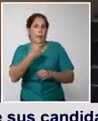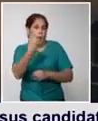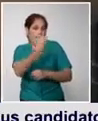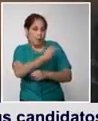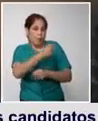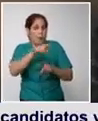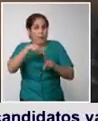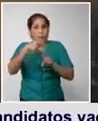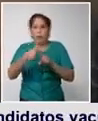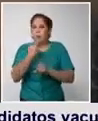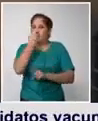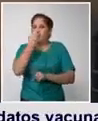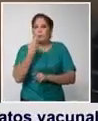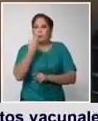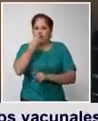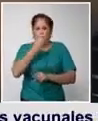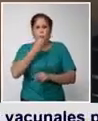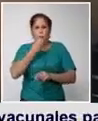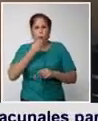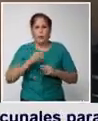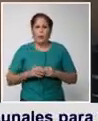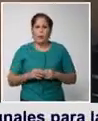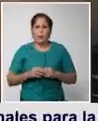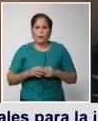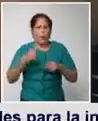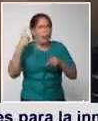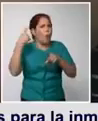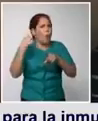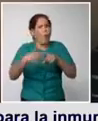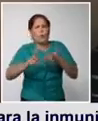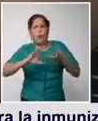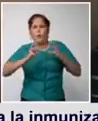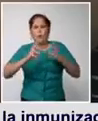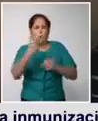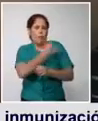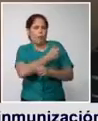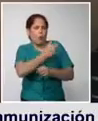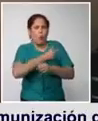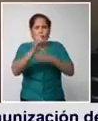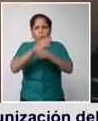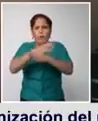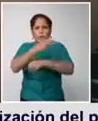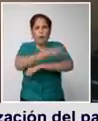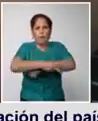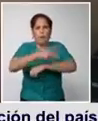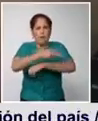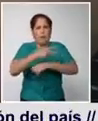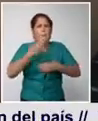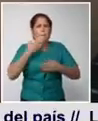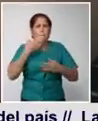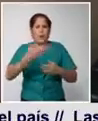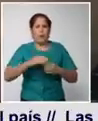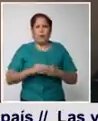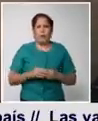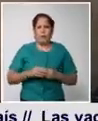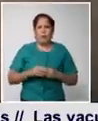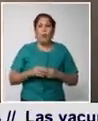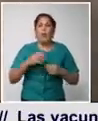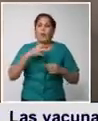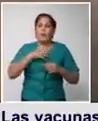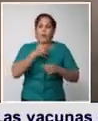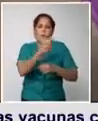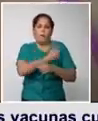de los candidatos vacunales cubanos, que cualquier otro candidato vacunal. Esta es una de las ventajas que tienen las